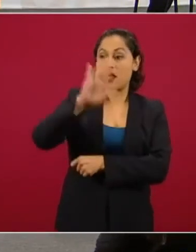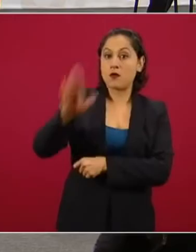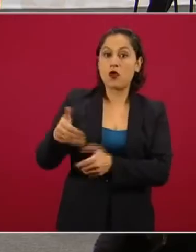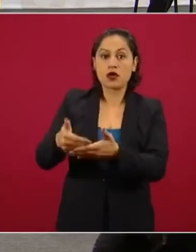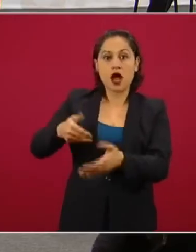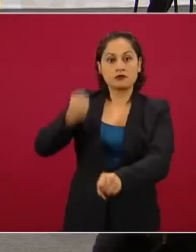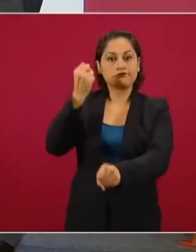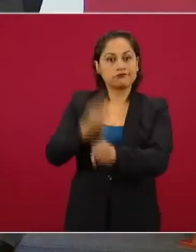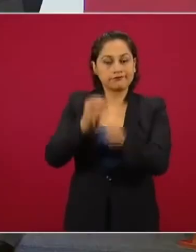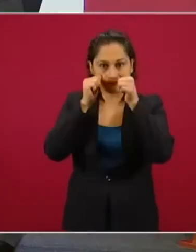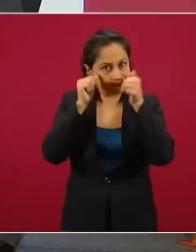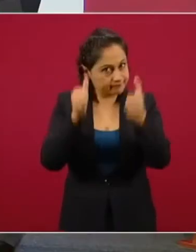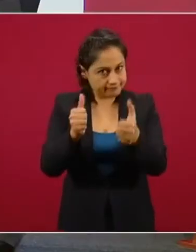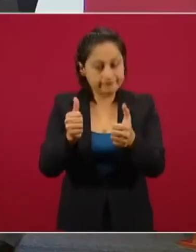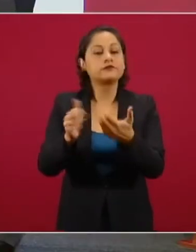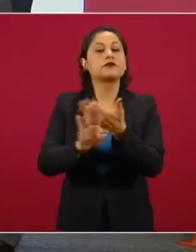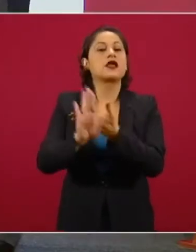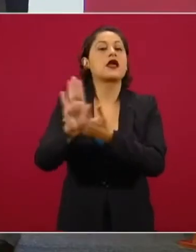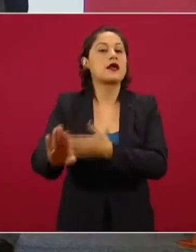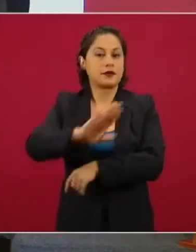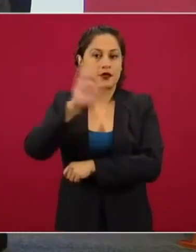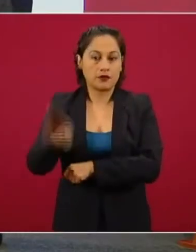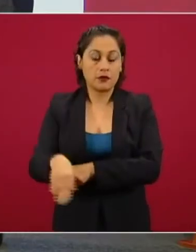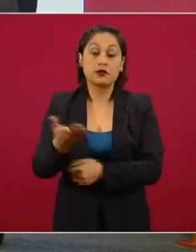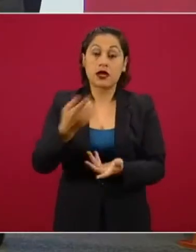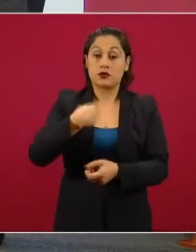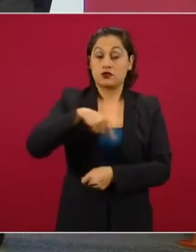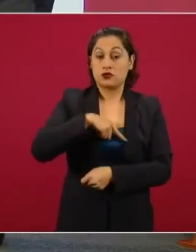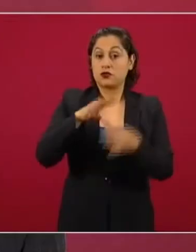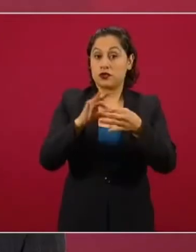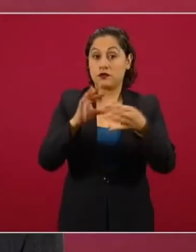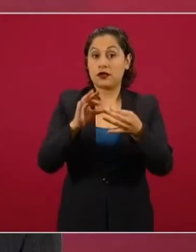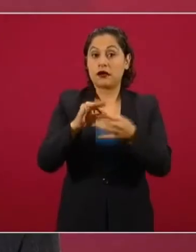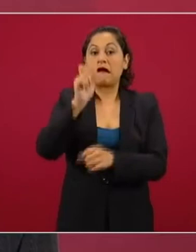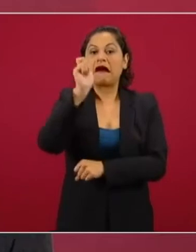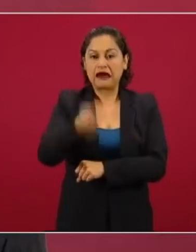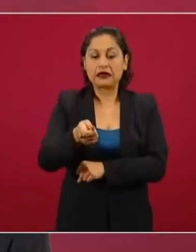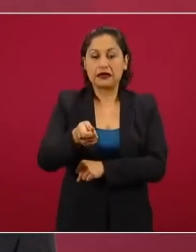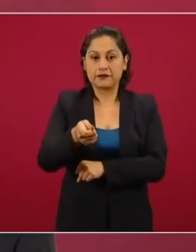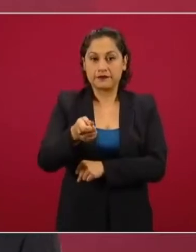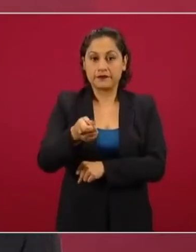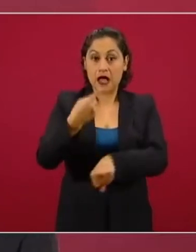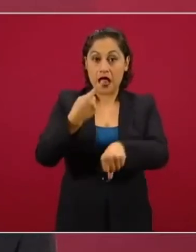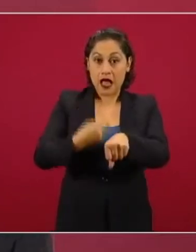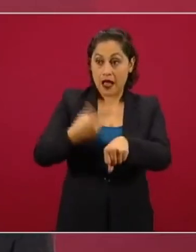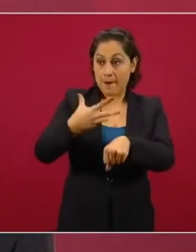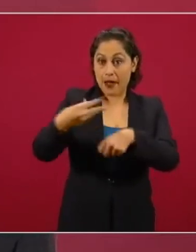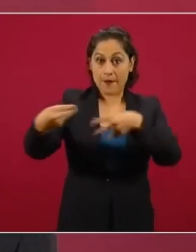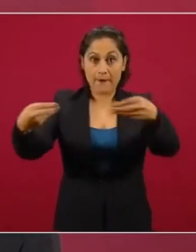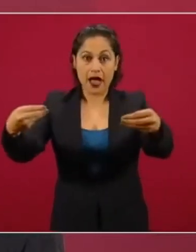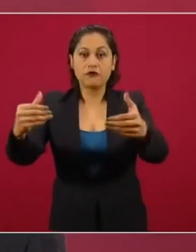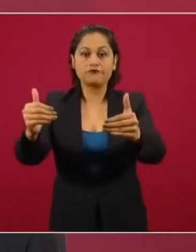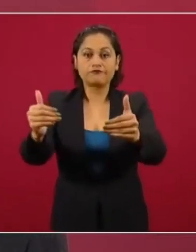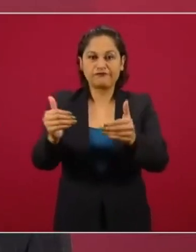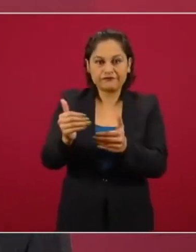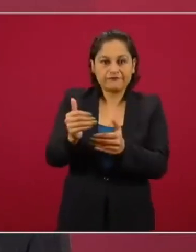destacado, lo más importante es, además de interrumpir la transmisión o suspender la eficiencia o reducir la